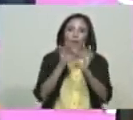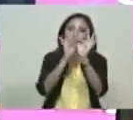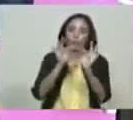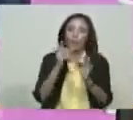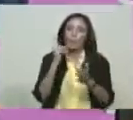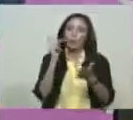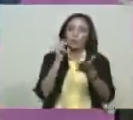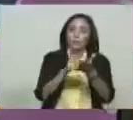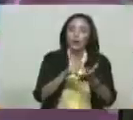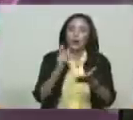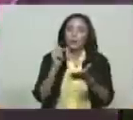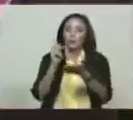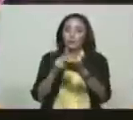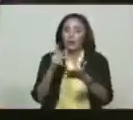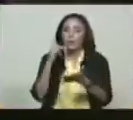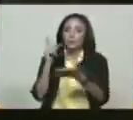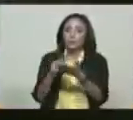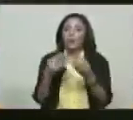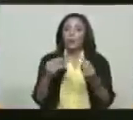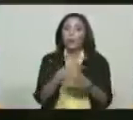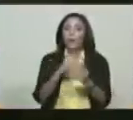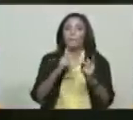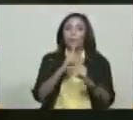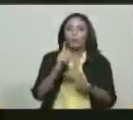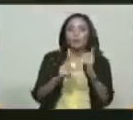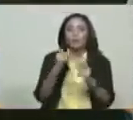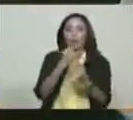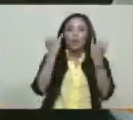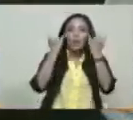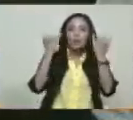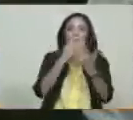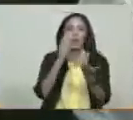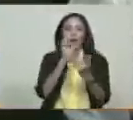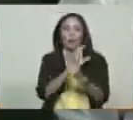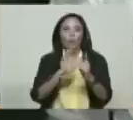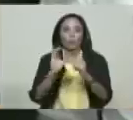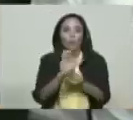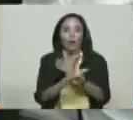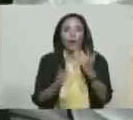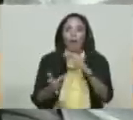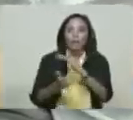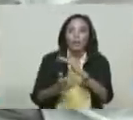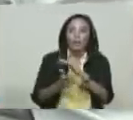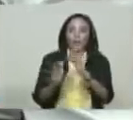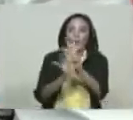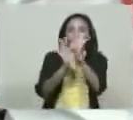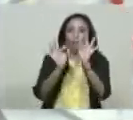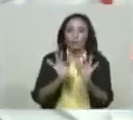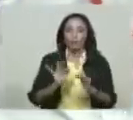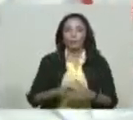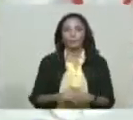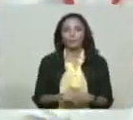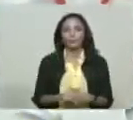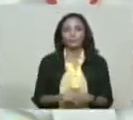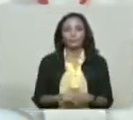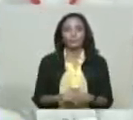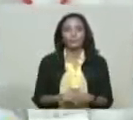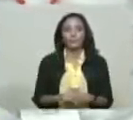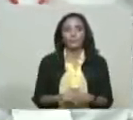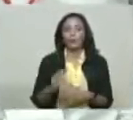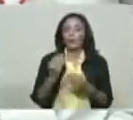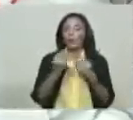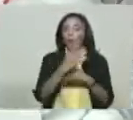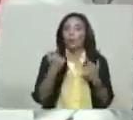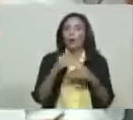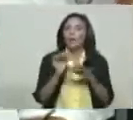participar del proceso de formación ideológica, política, cultural, técnica. Pero con Eduardo hemos logrado una